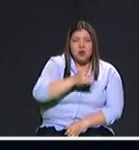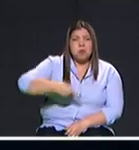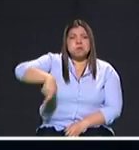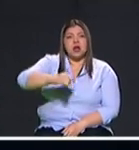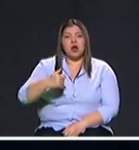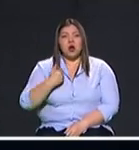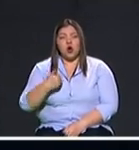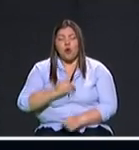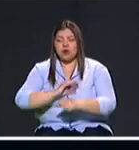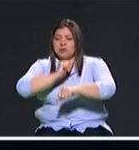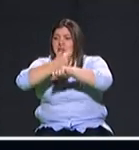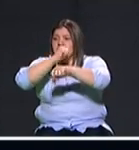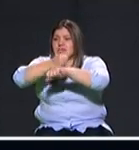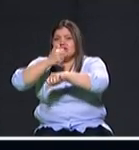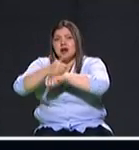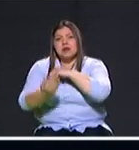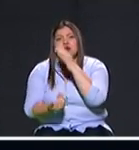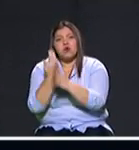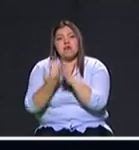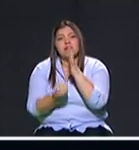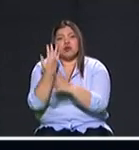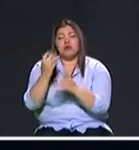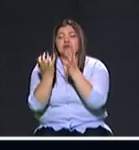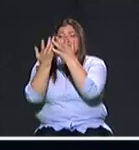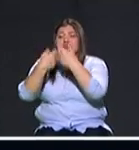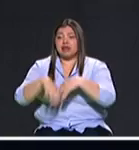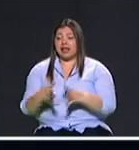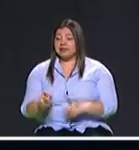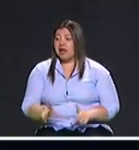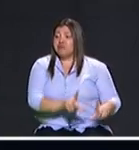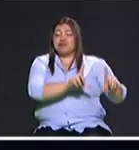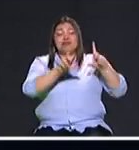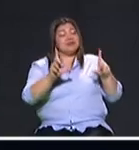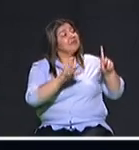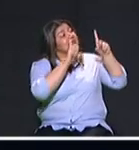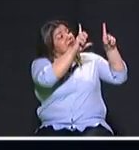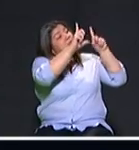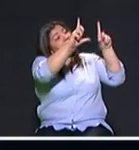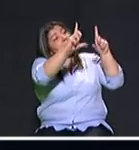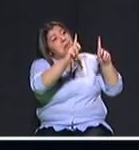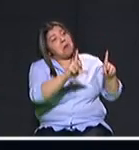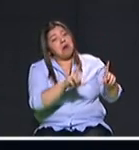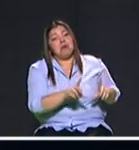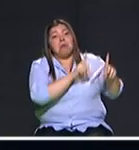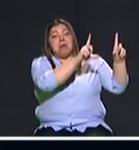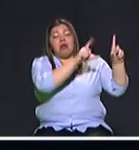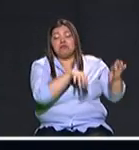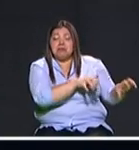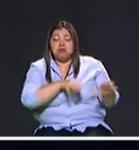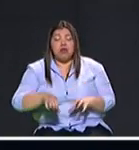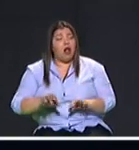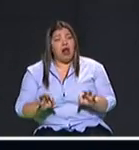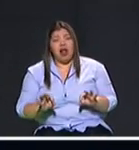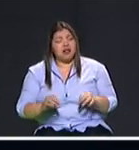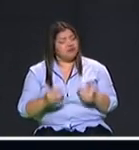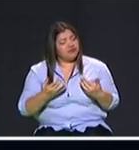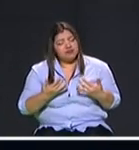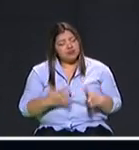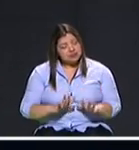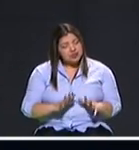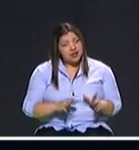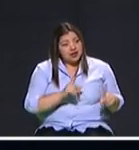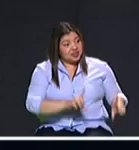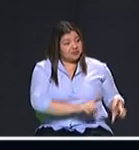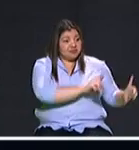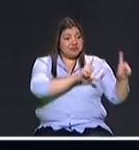que en el en las empresas del futuro no queremos diplomas colgados en la pared decorando paredes sin ningún tipo de validez pues tenemos que empezar